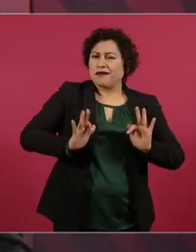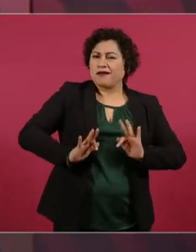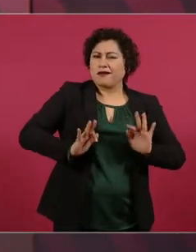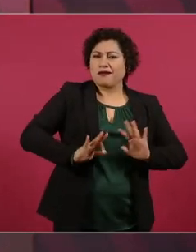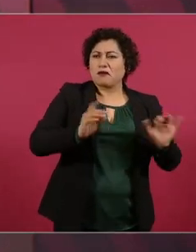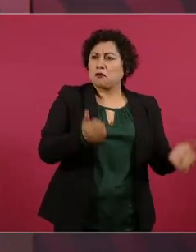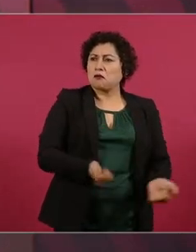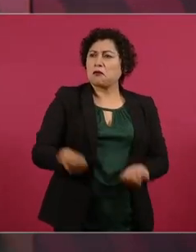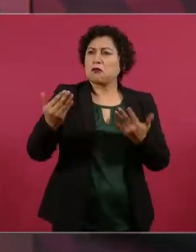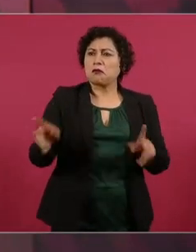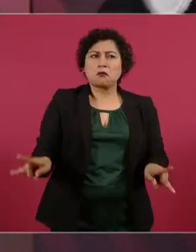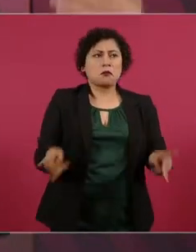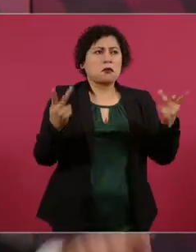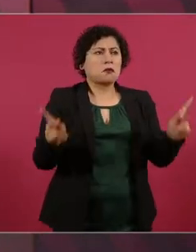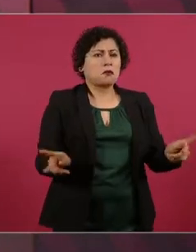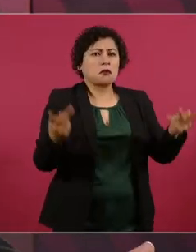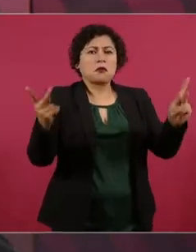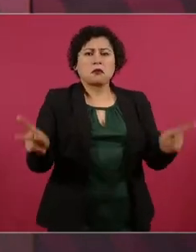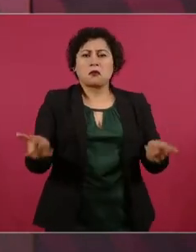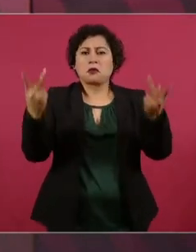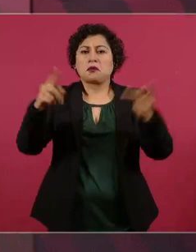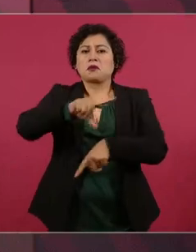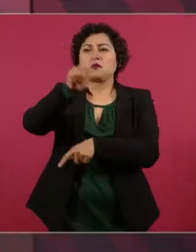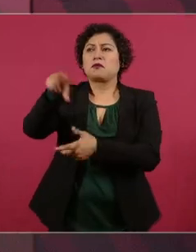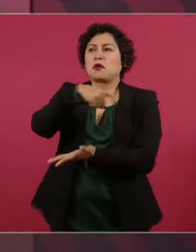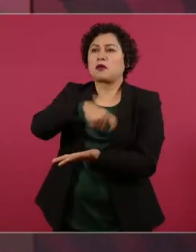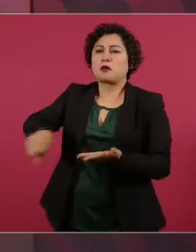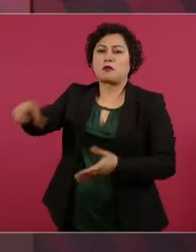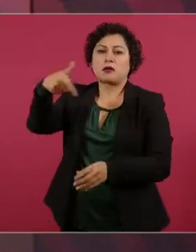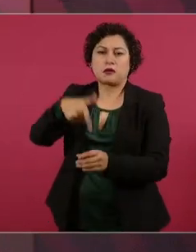petróleo, y comprar las gasolinas.